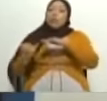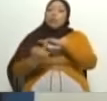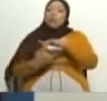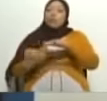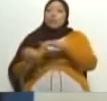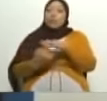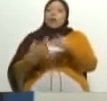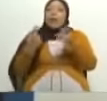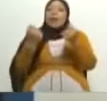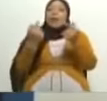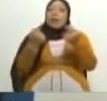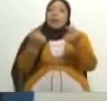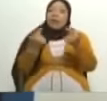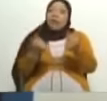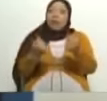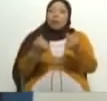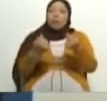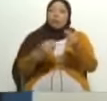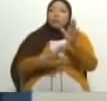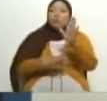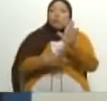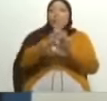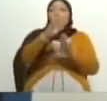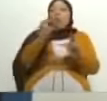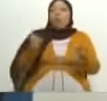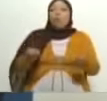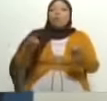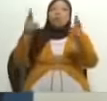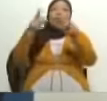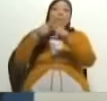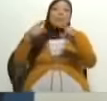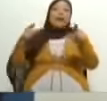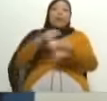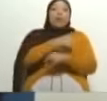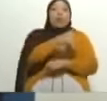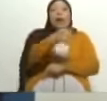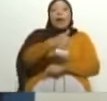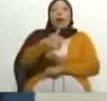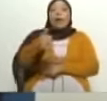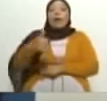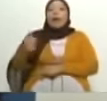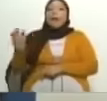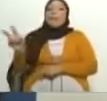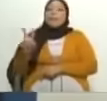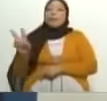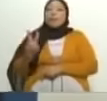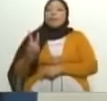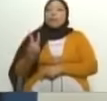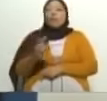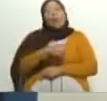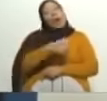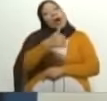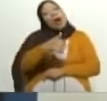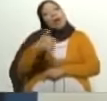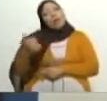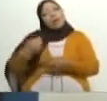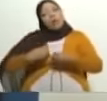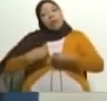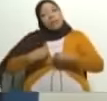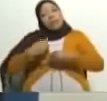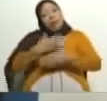nuestra economía crear oportunidades para cada venezolano para que cada venezolano pueda tener una vida